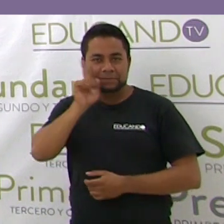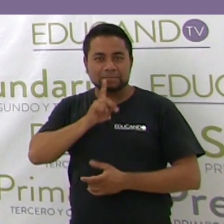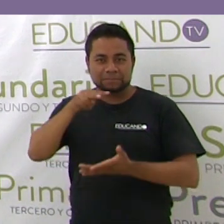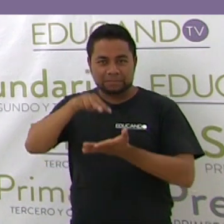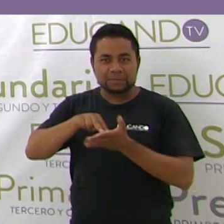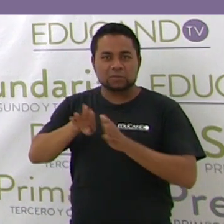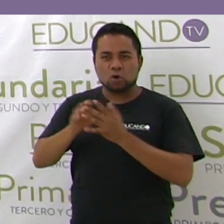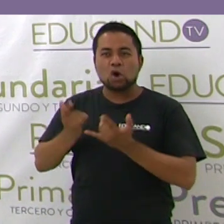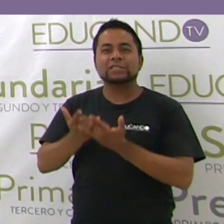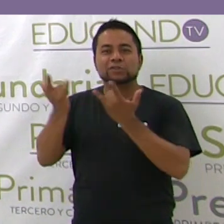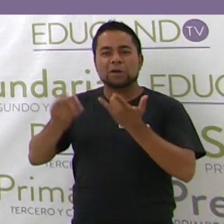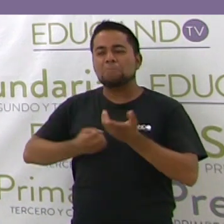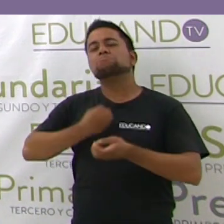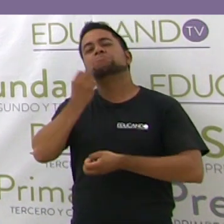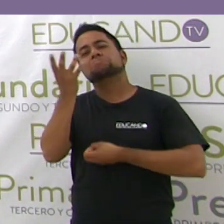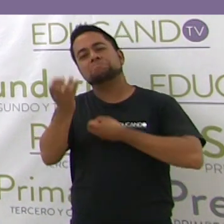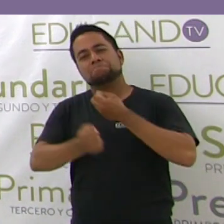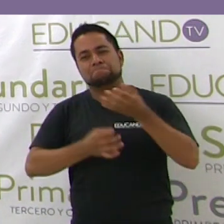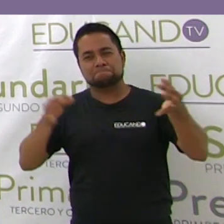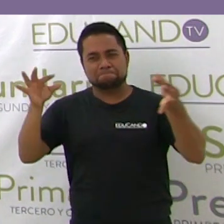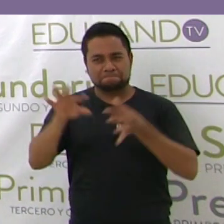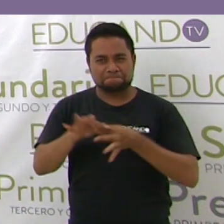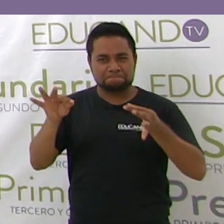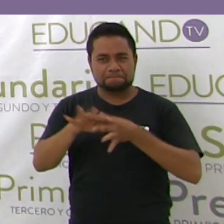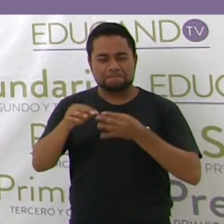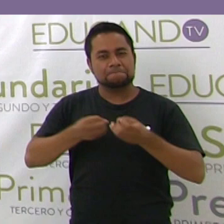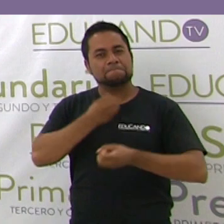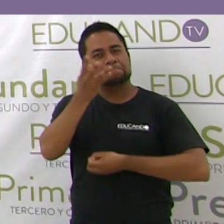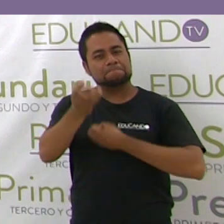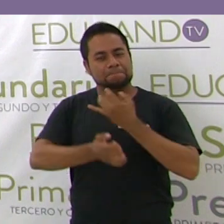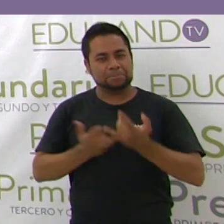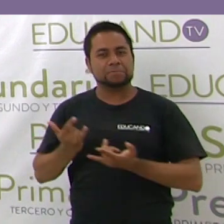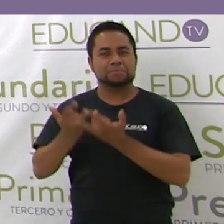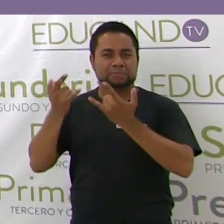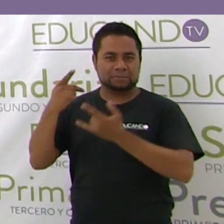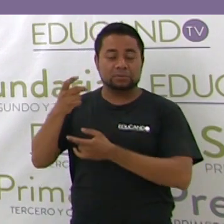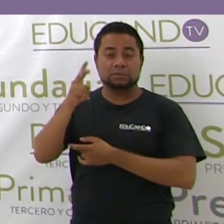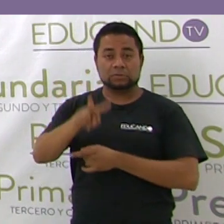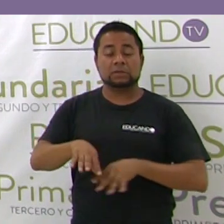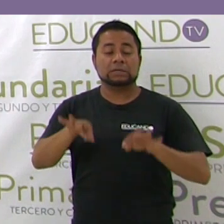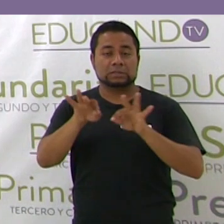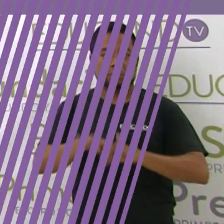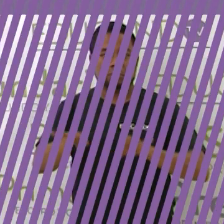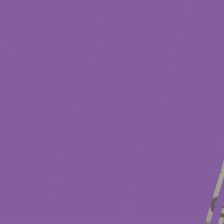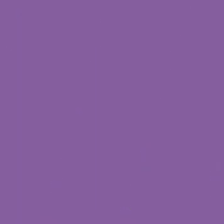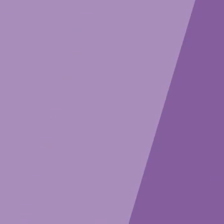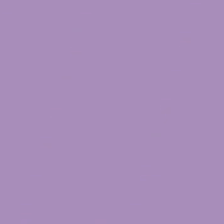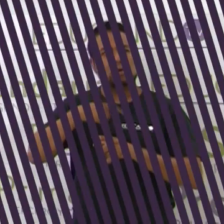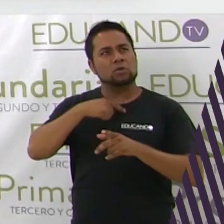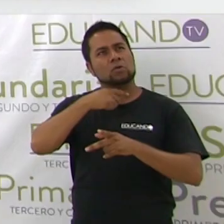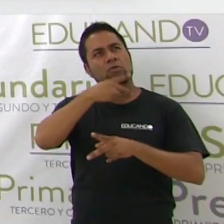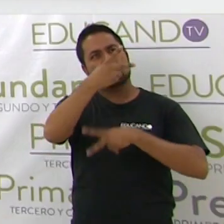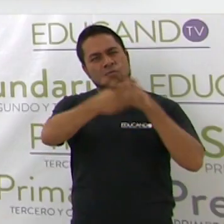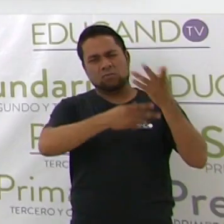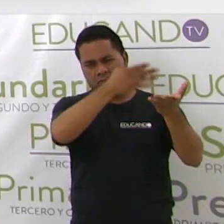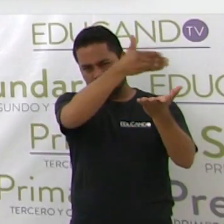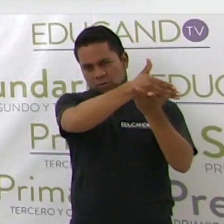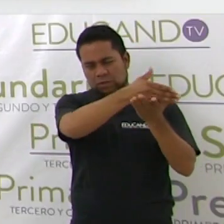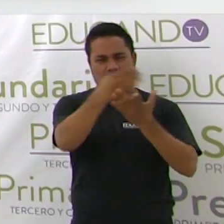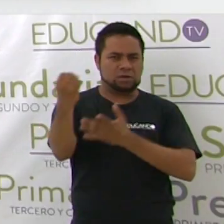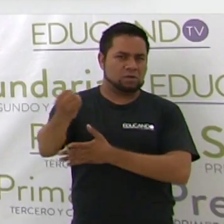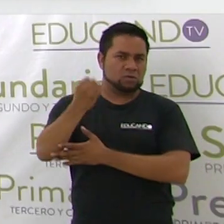anécdotas, contar anécdotas. Eso es muy importante. En una ocasión yo fui a una